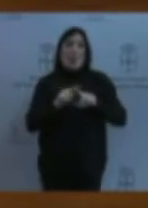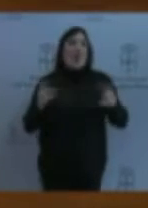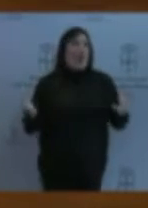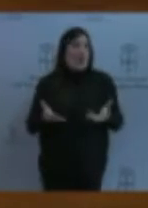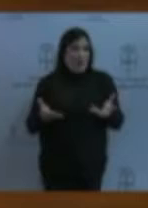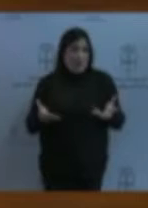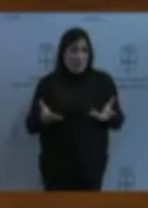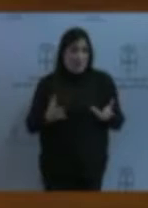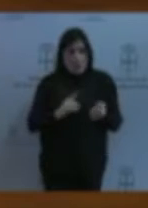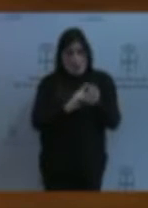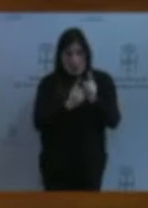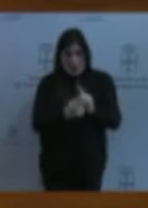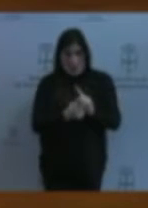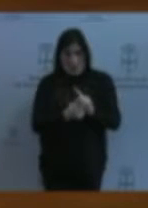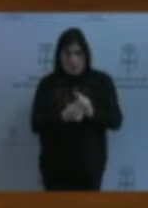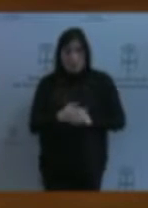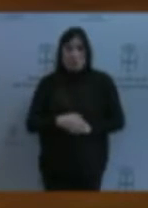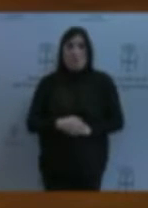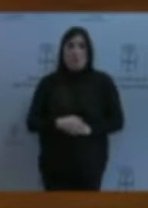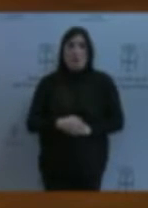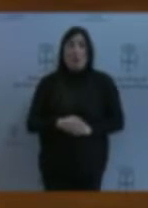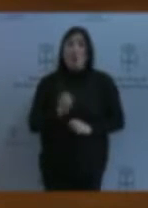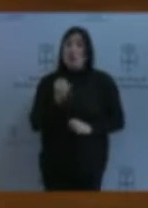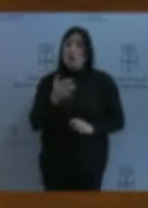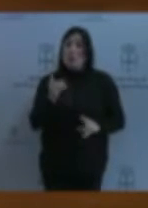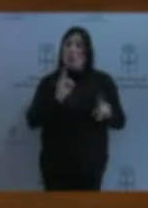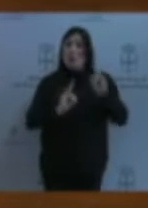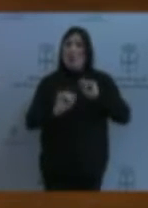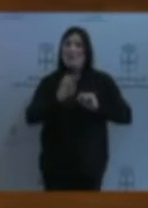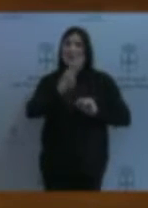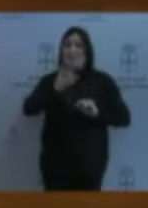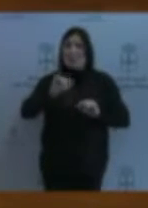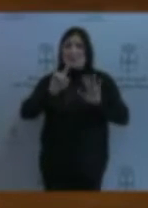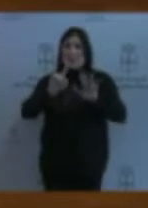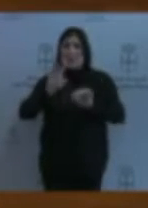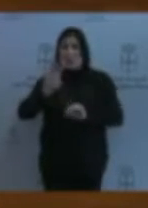el número de llamadas fueron 3.645 y